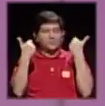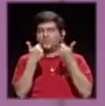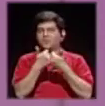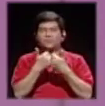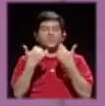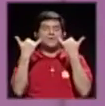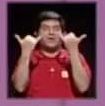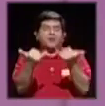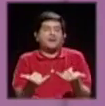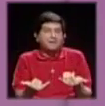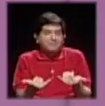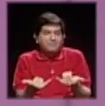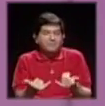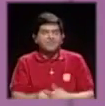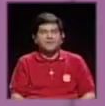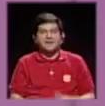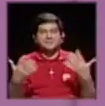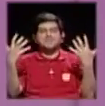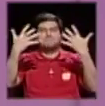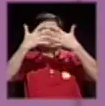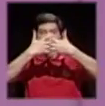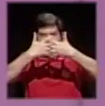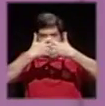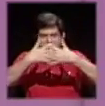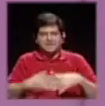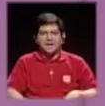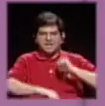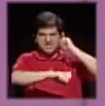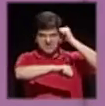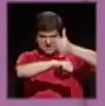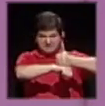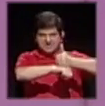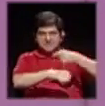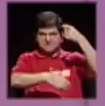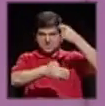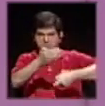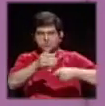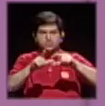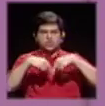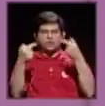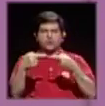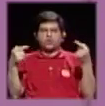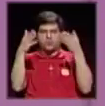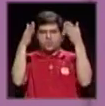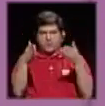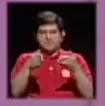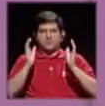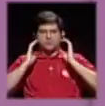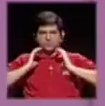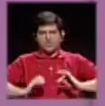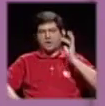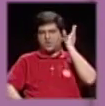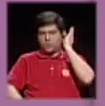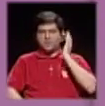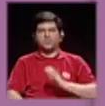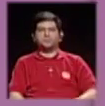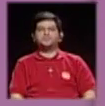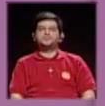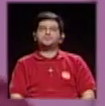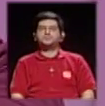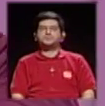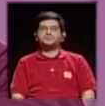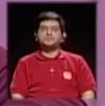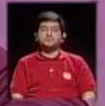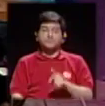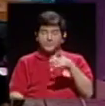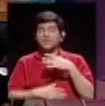son precisamente la mezcla y la imposición del grupo enemigo sobre el cuerpo de las mujeres. Sí,